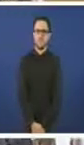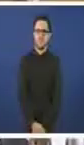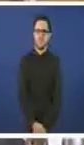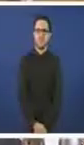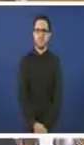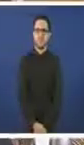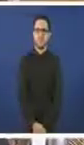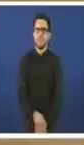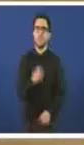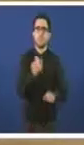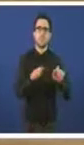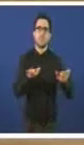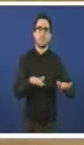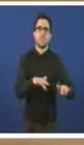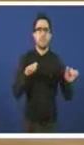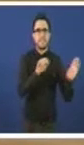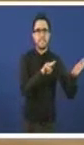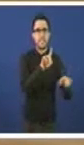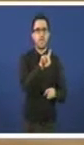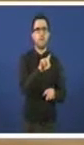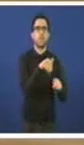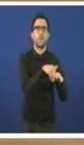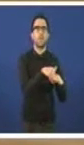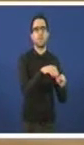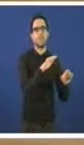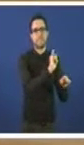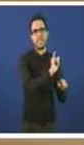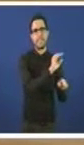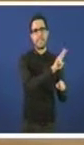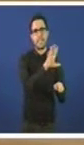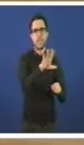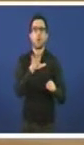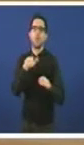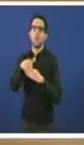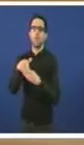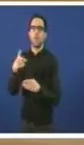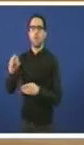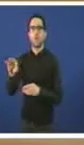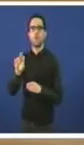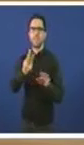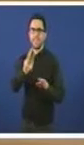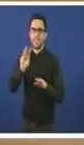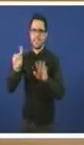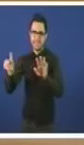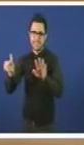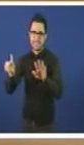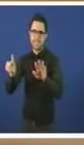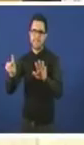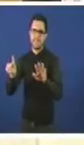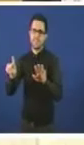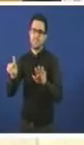presentes en la cámara 71 votos afirmativos 35 votos en contra 36 queda resaltada esta